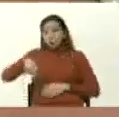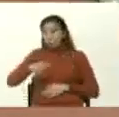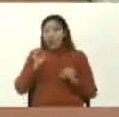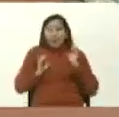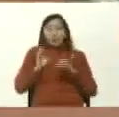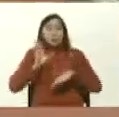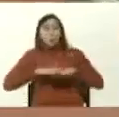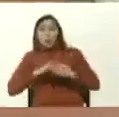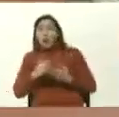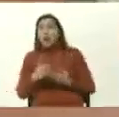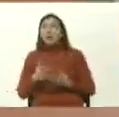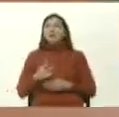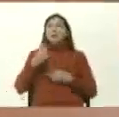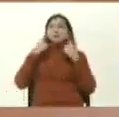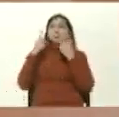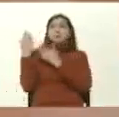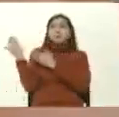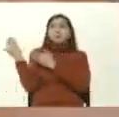el ebullioscopio.